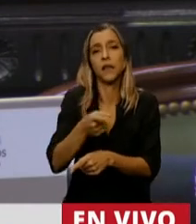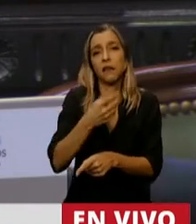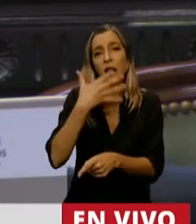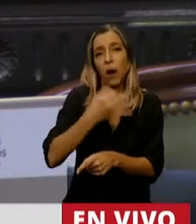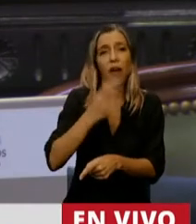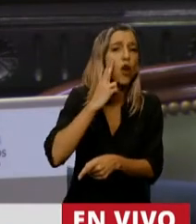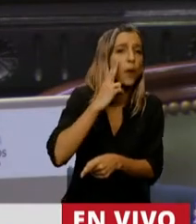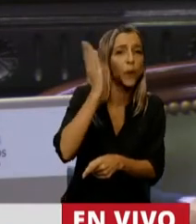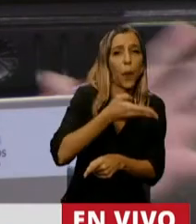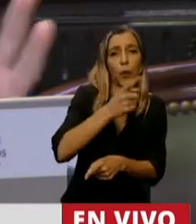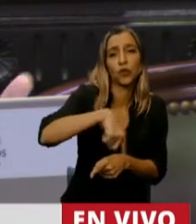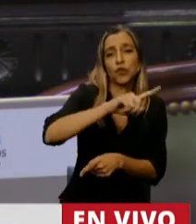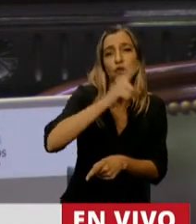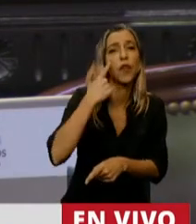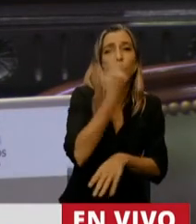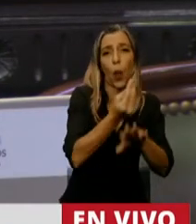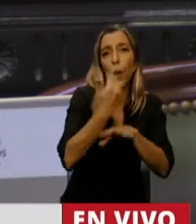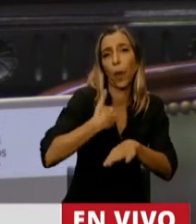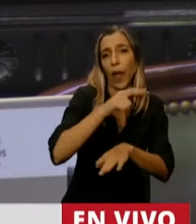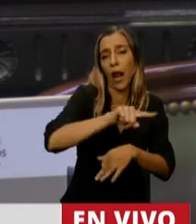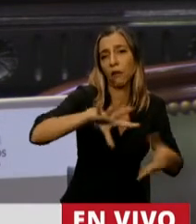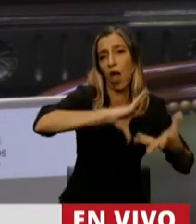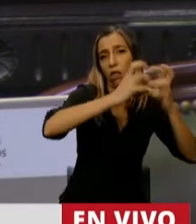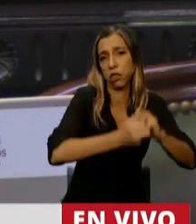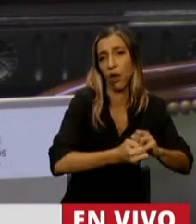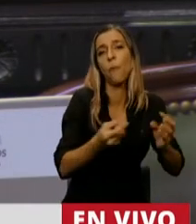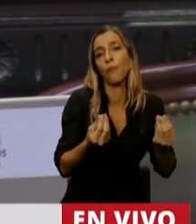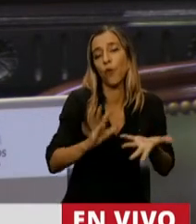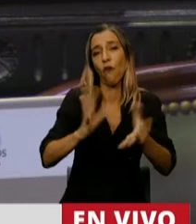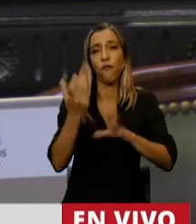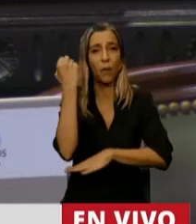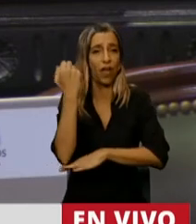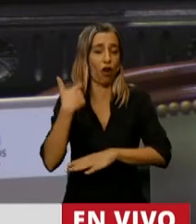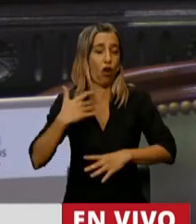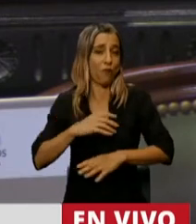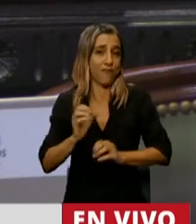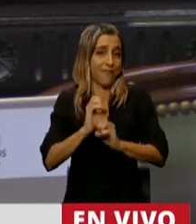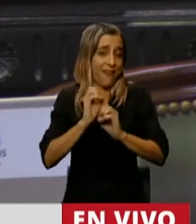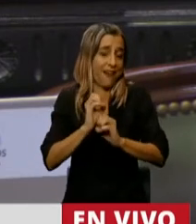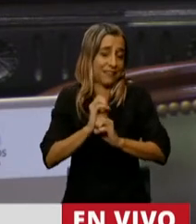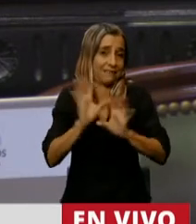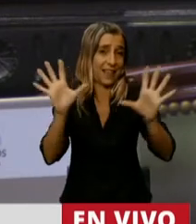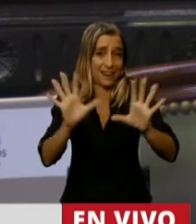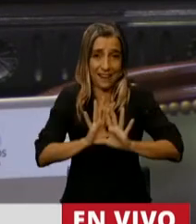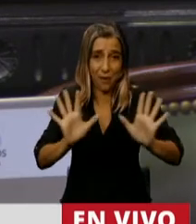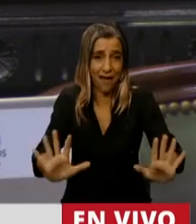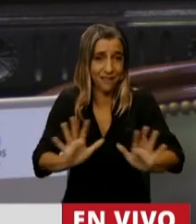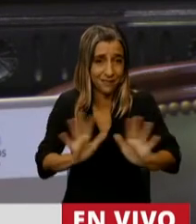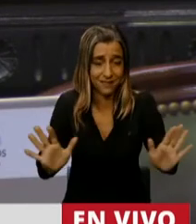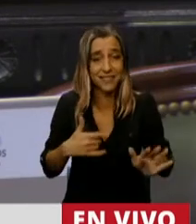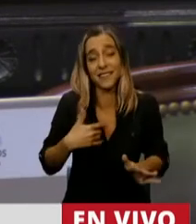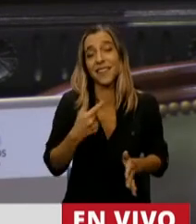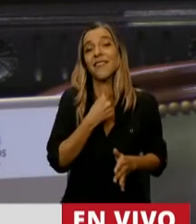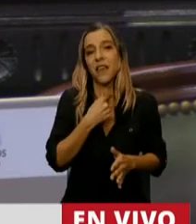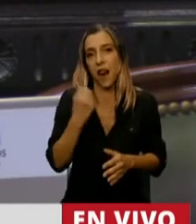al 99% de los argentinos con ese modelo económico que querían instalar. Y este presupuesto, presidente, es un